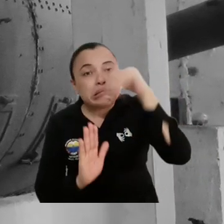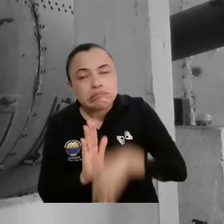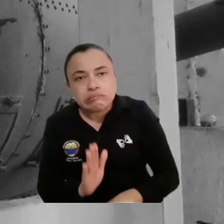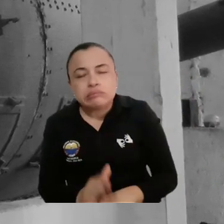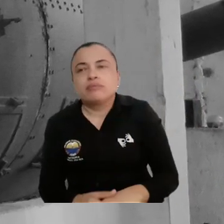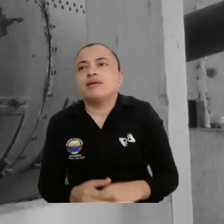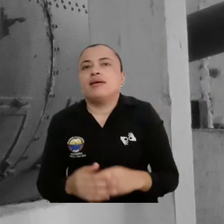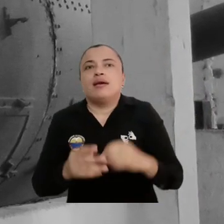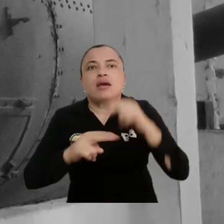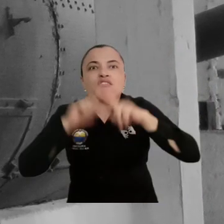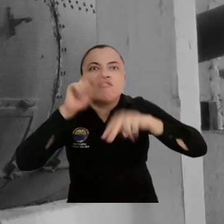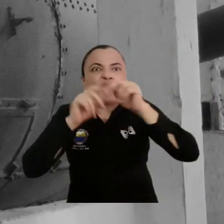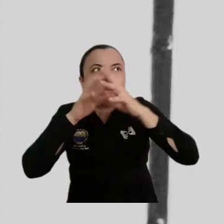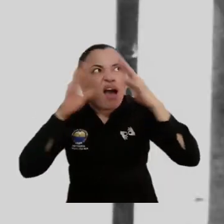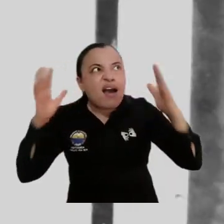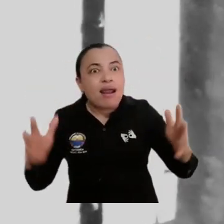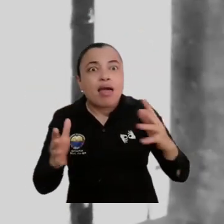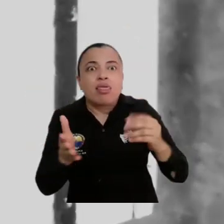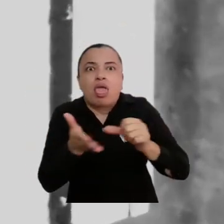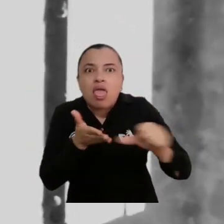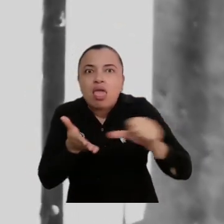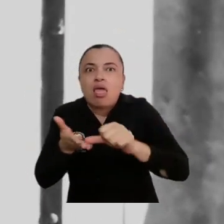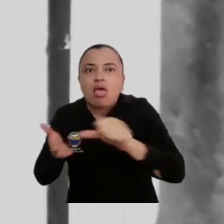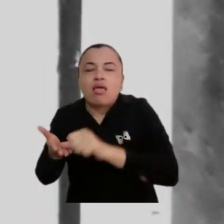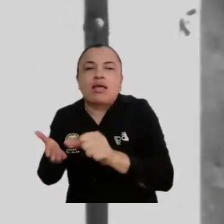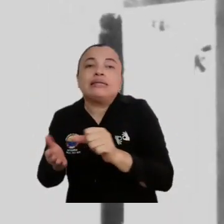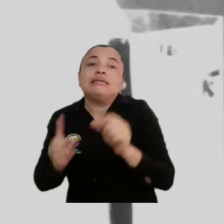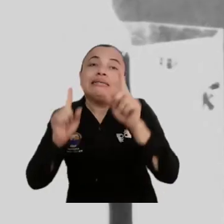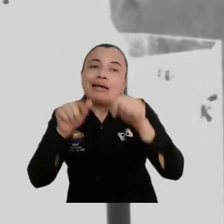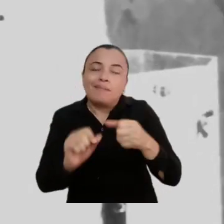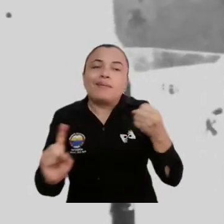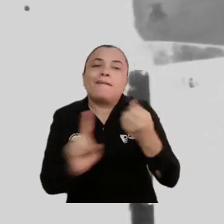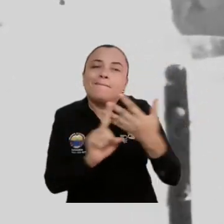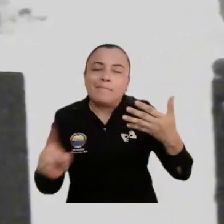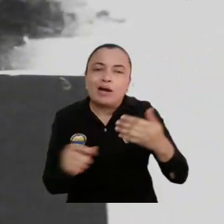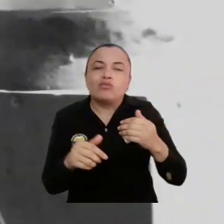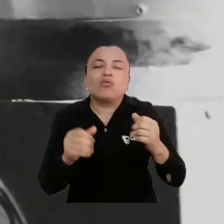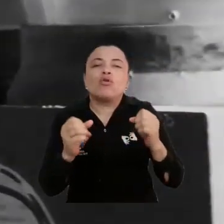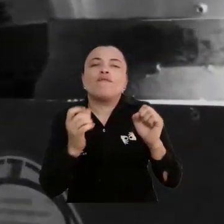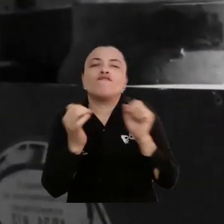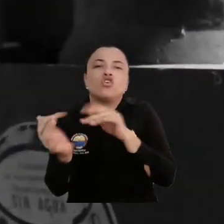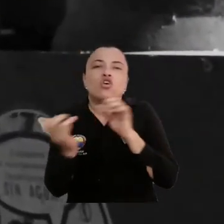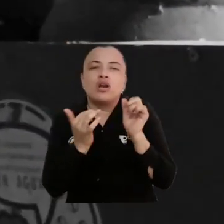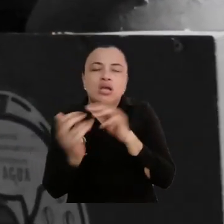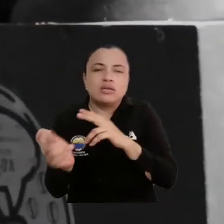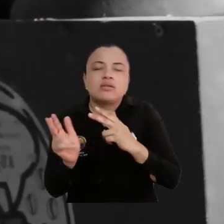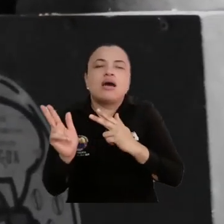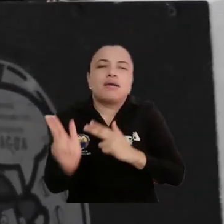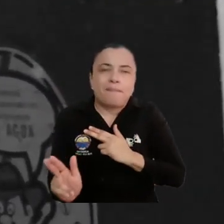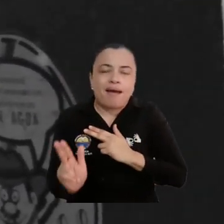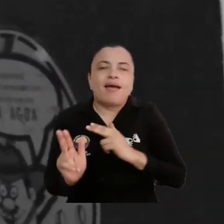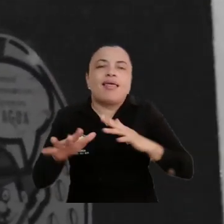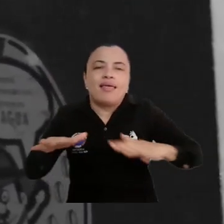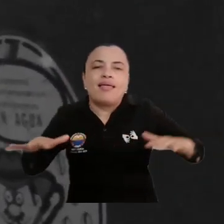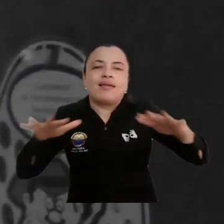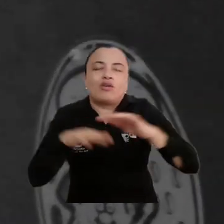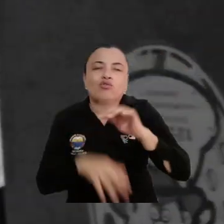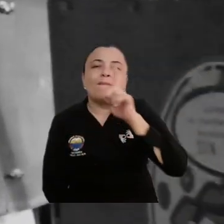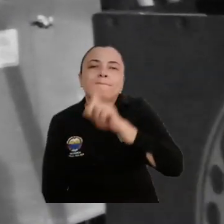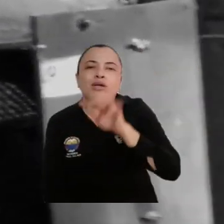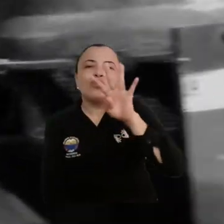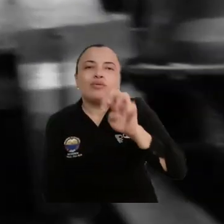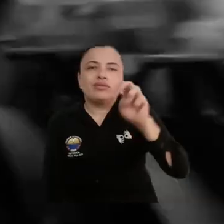y posteriormente el impacto de la violencia armada en la región en la década de 1990, violencia que no ha